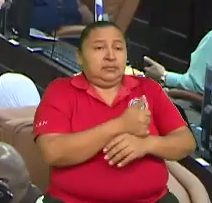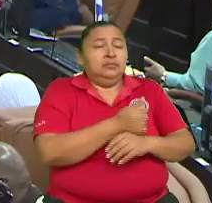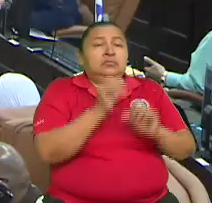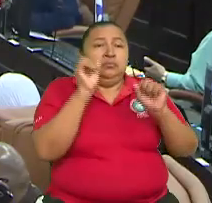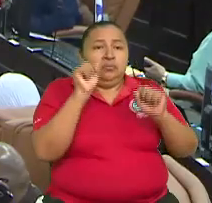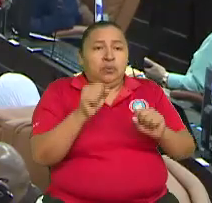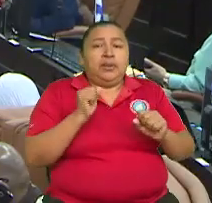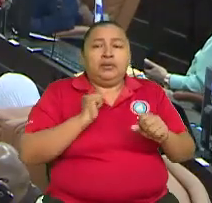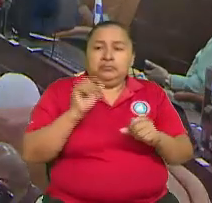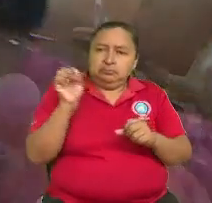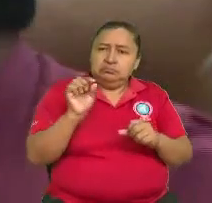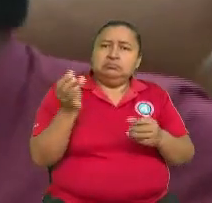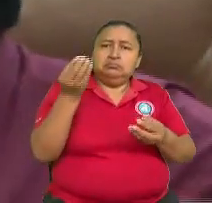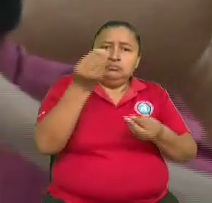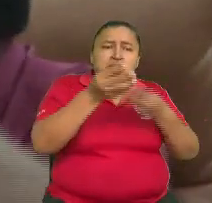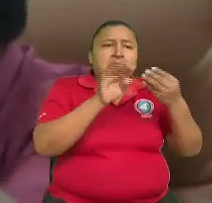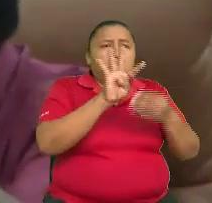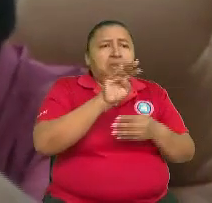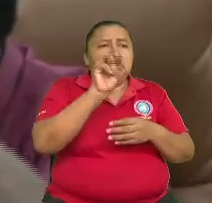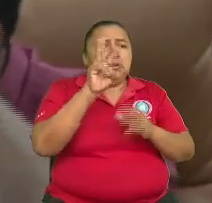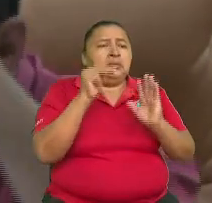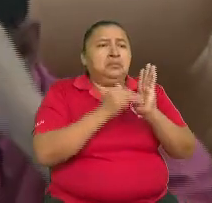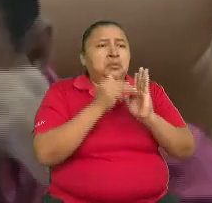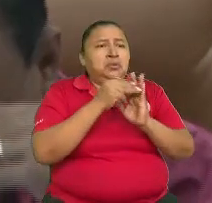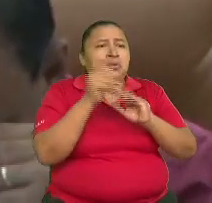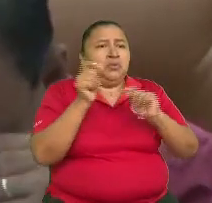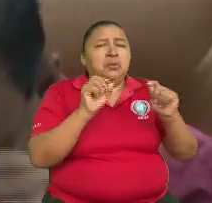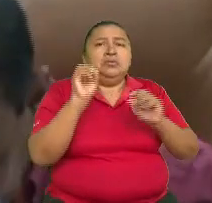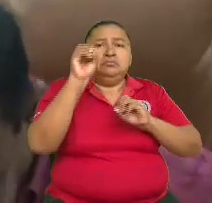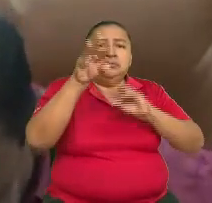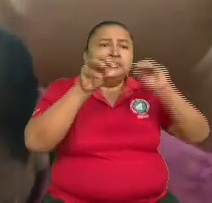accedan a estos 43 millones de dólares.